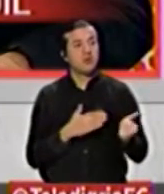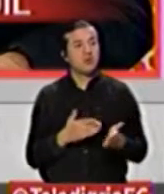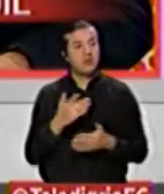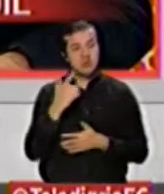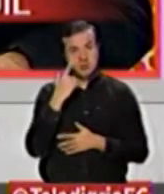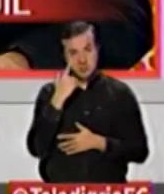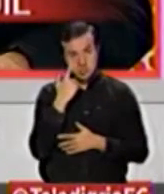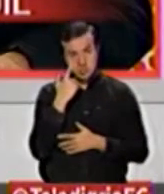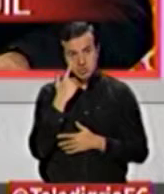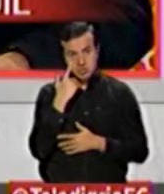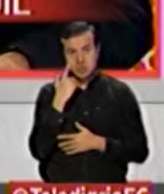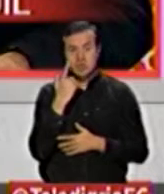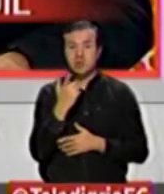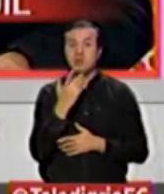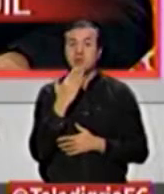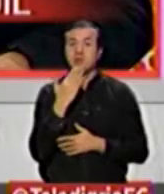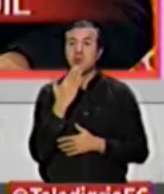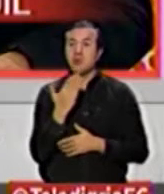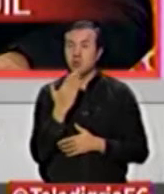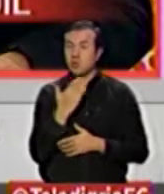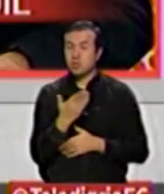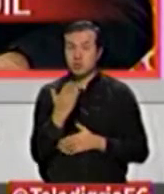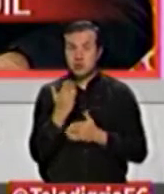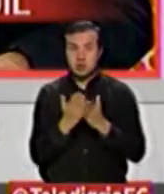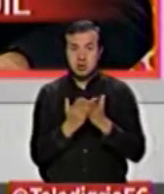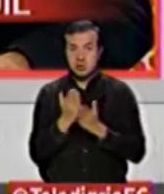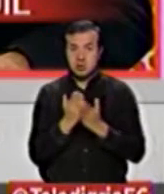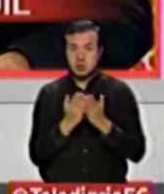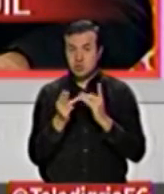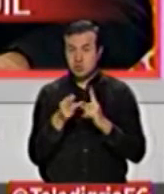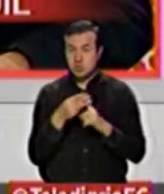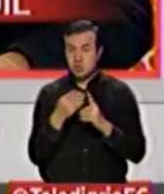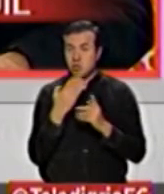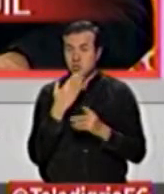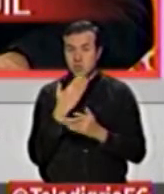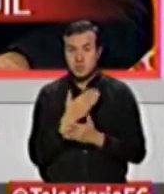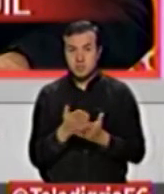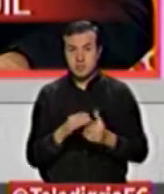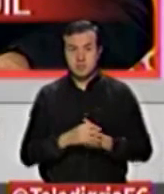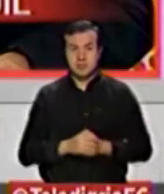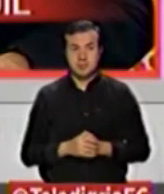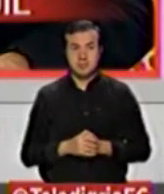servicios o trámites no están anclados al sistema en línea.